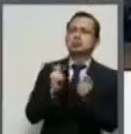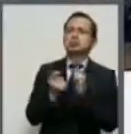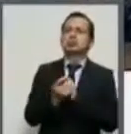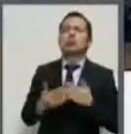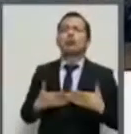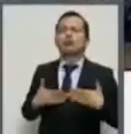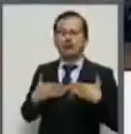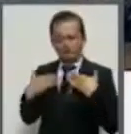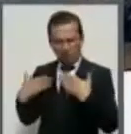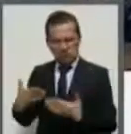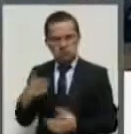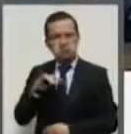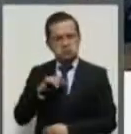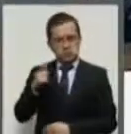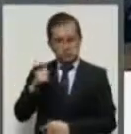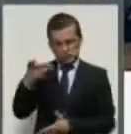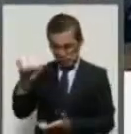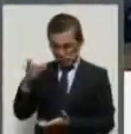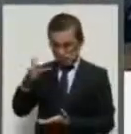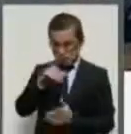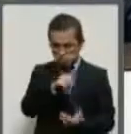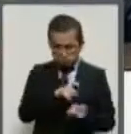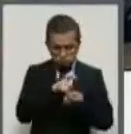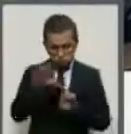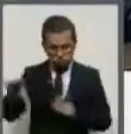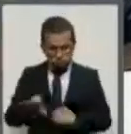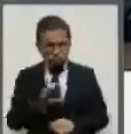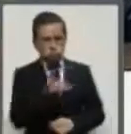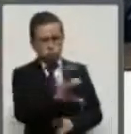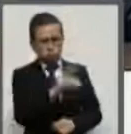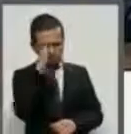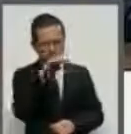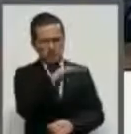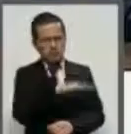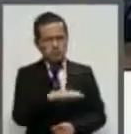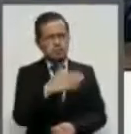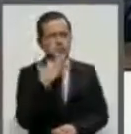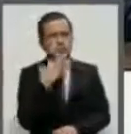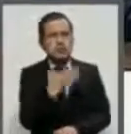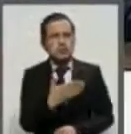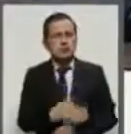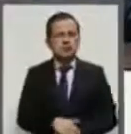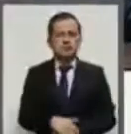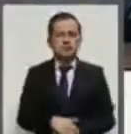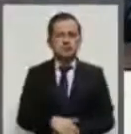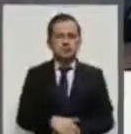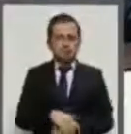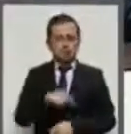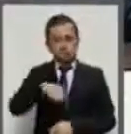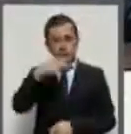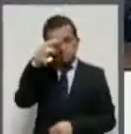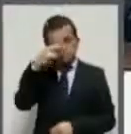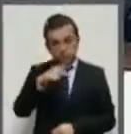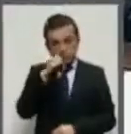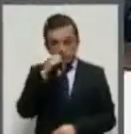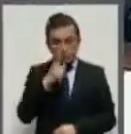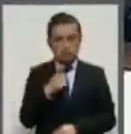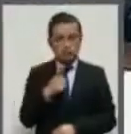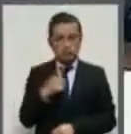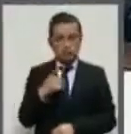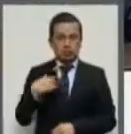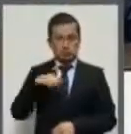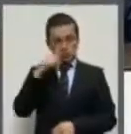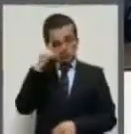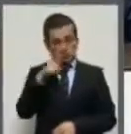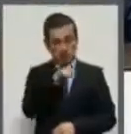esos recursos se verán reflejados en su bienestar. México es uno de los países que más tiempo invierte